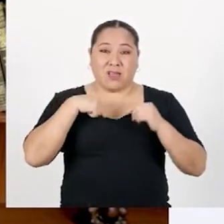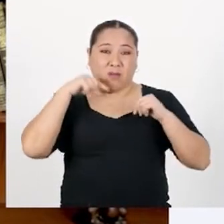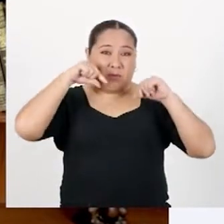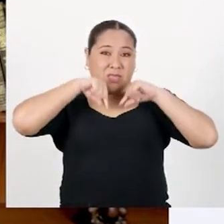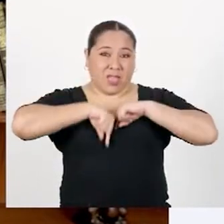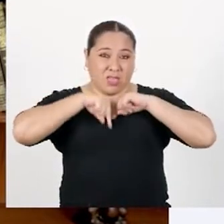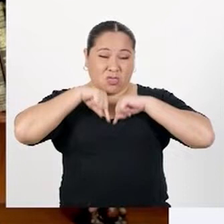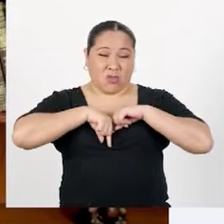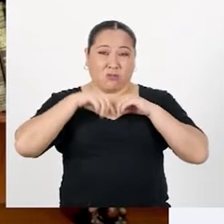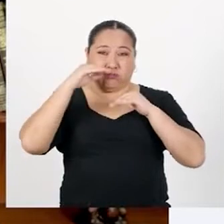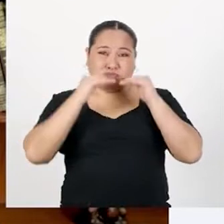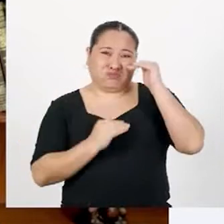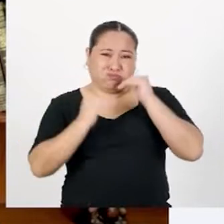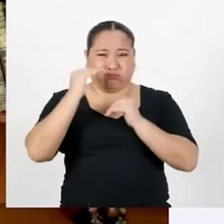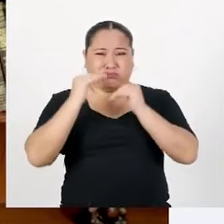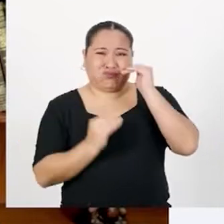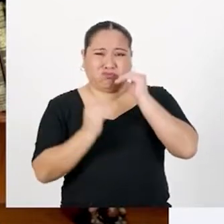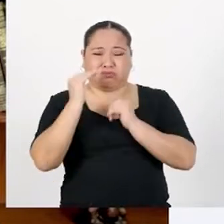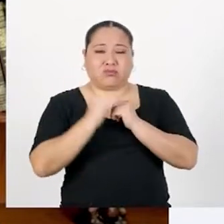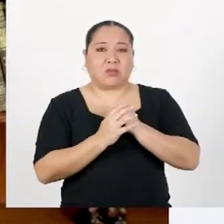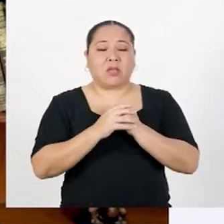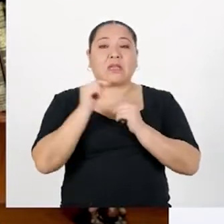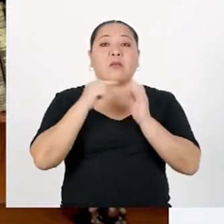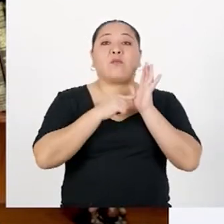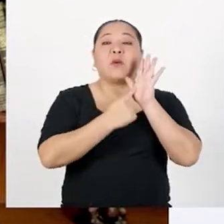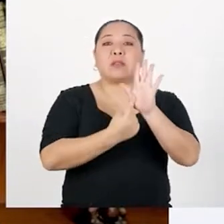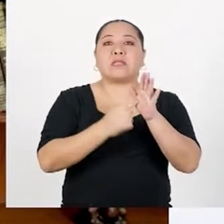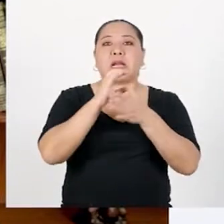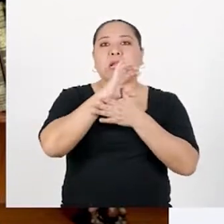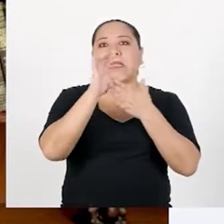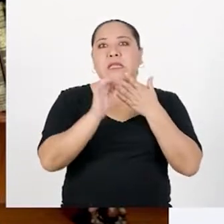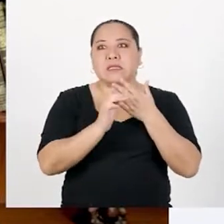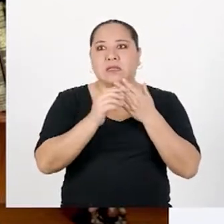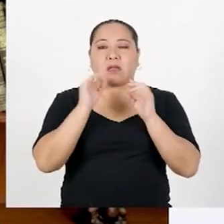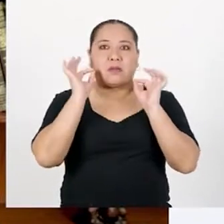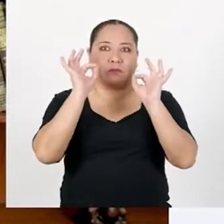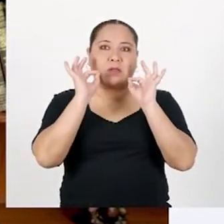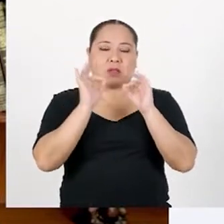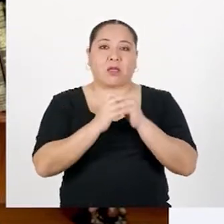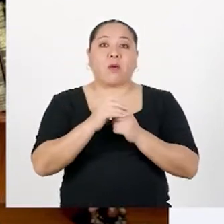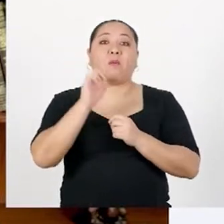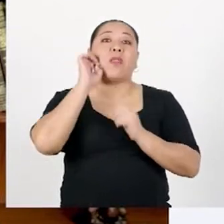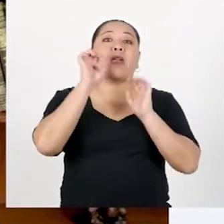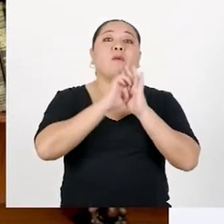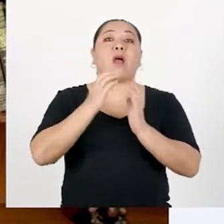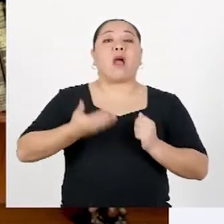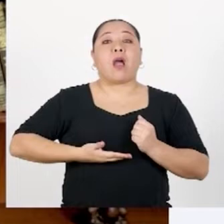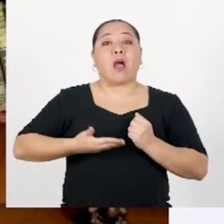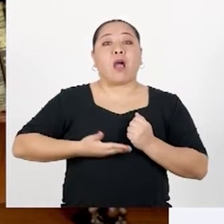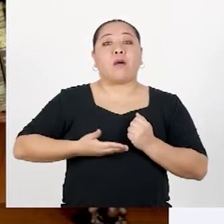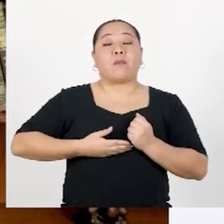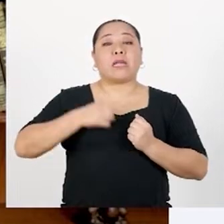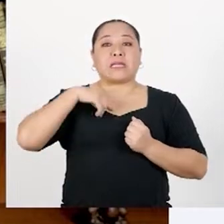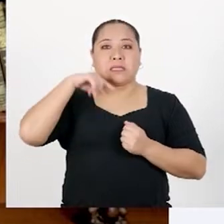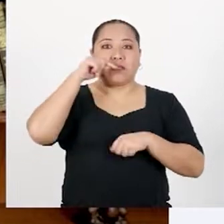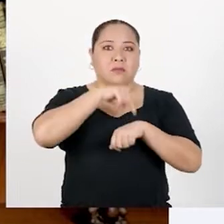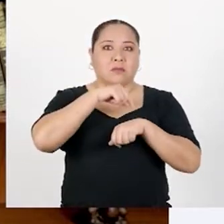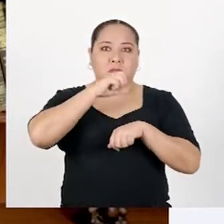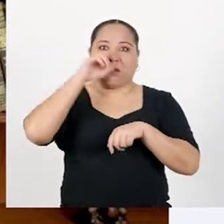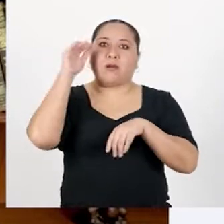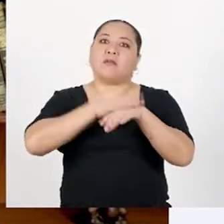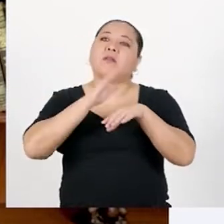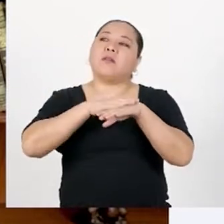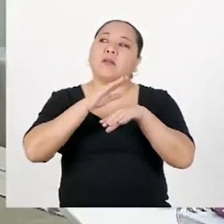se presentan señales que nos permiten estar en alerta, como el hambre, que es un aviso que es hora de